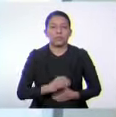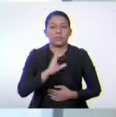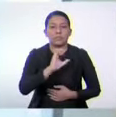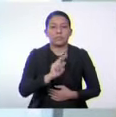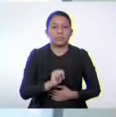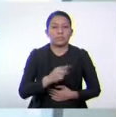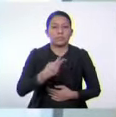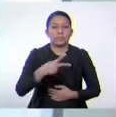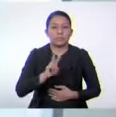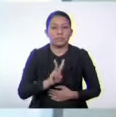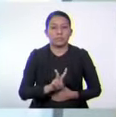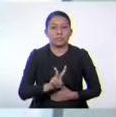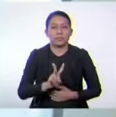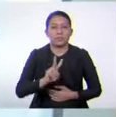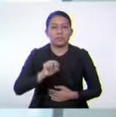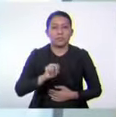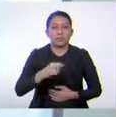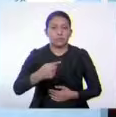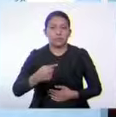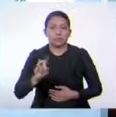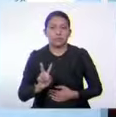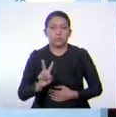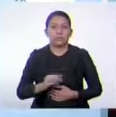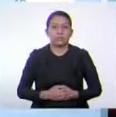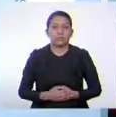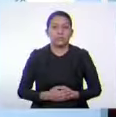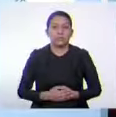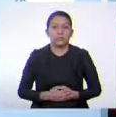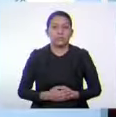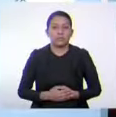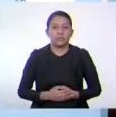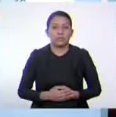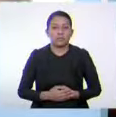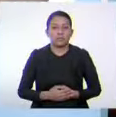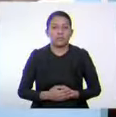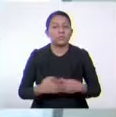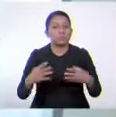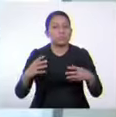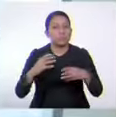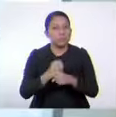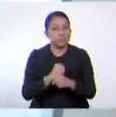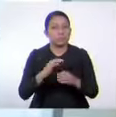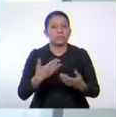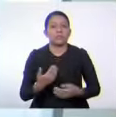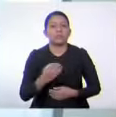H sub 2 por N menos 2. Y se obtendría la fórmula